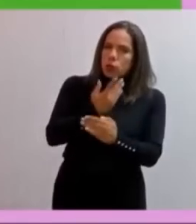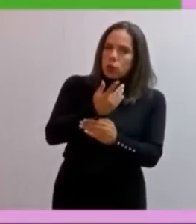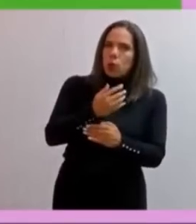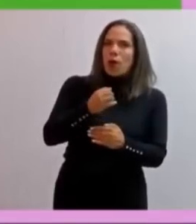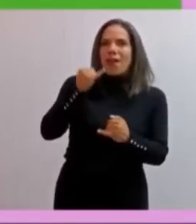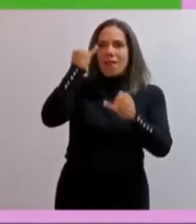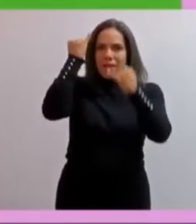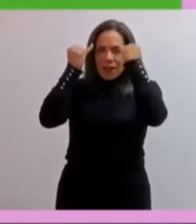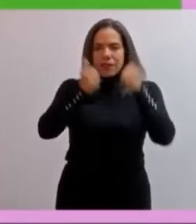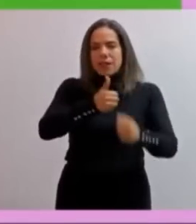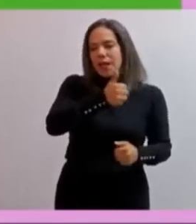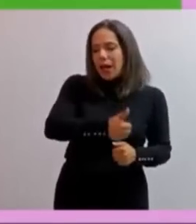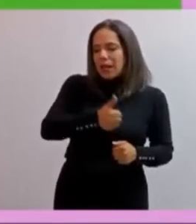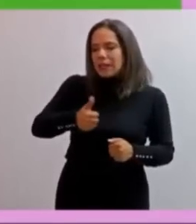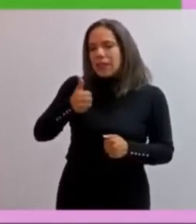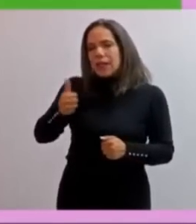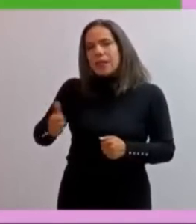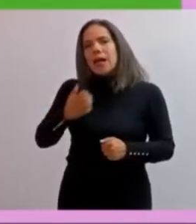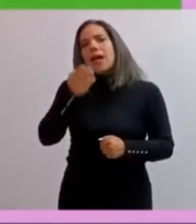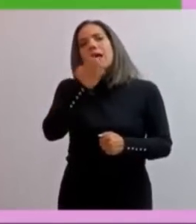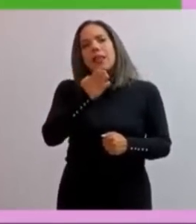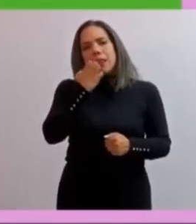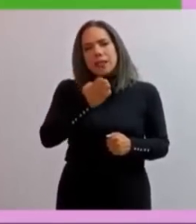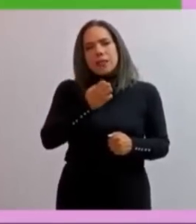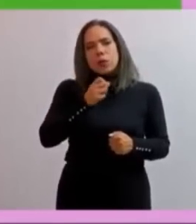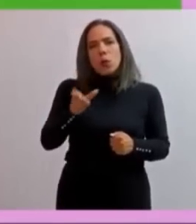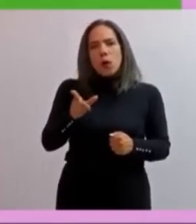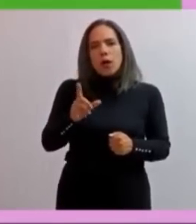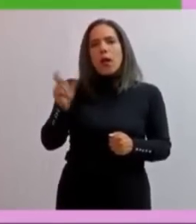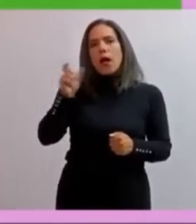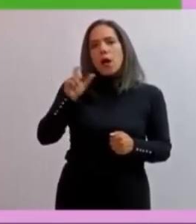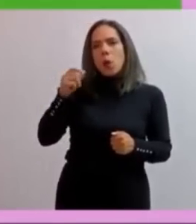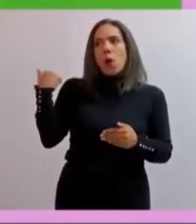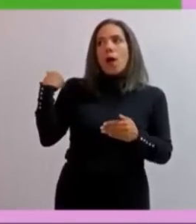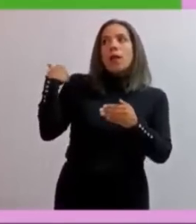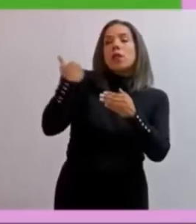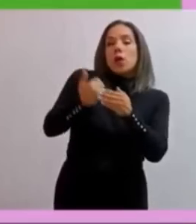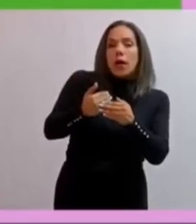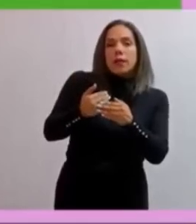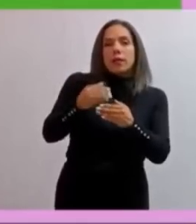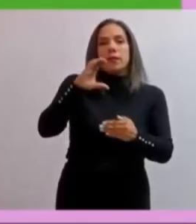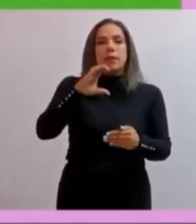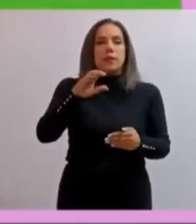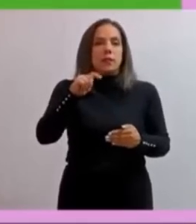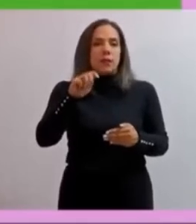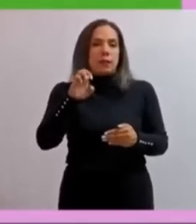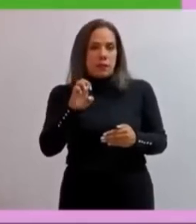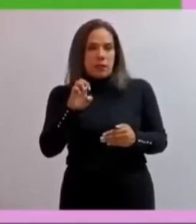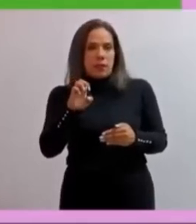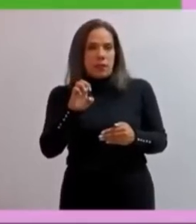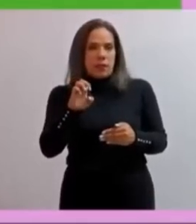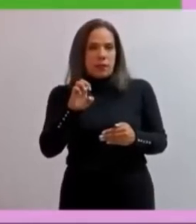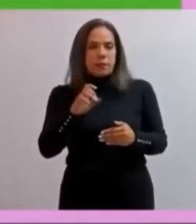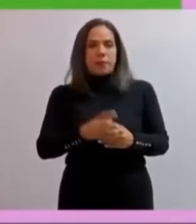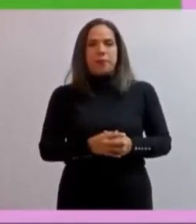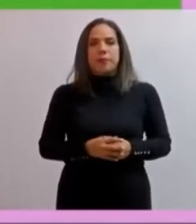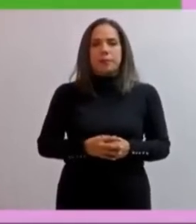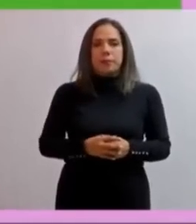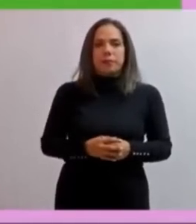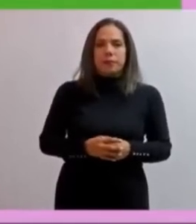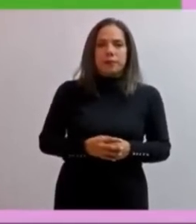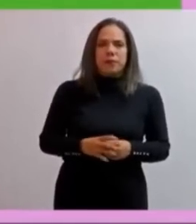el Consejo Técnico, pensando en las condiciones de desigualdad y contextos diferenciados. O